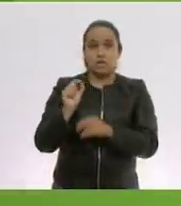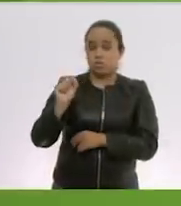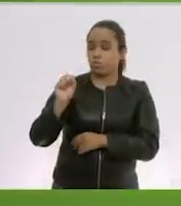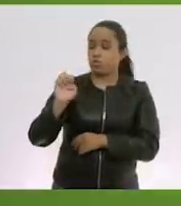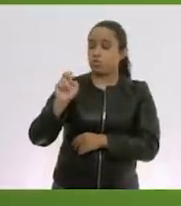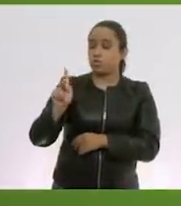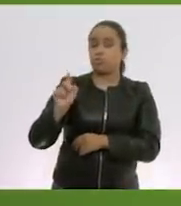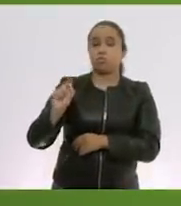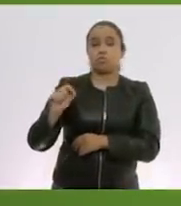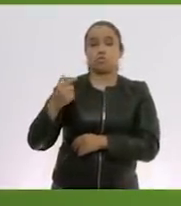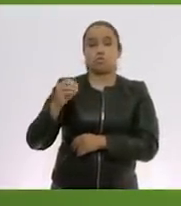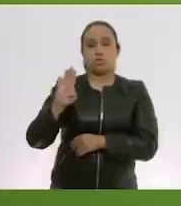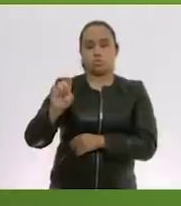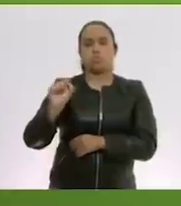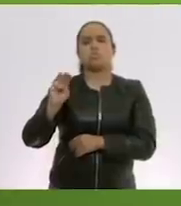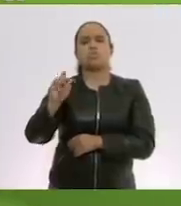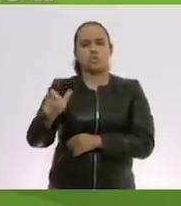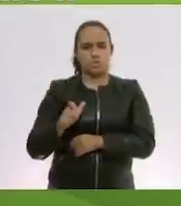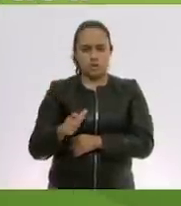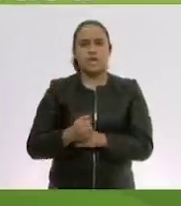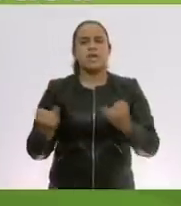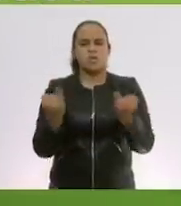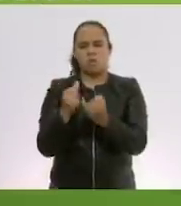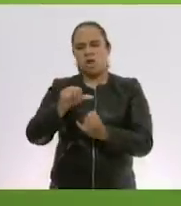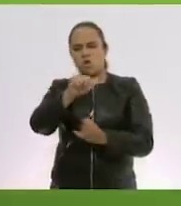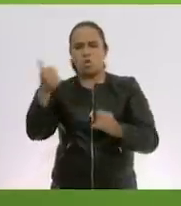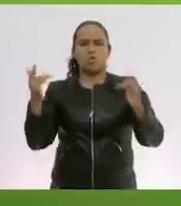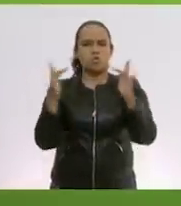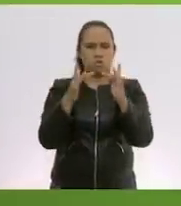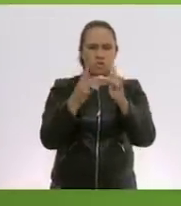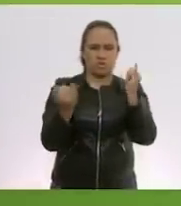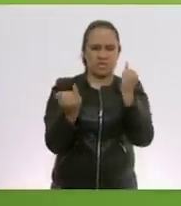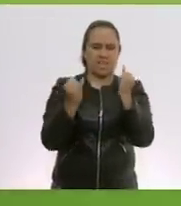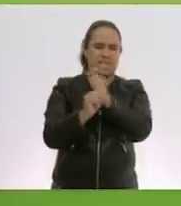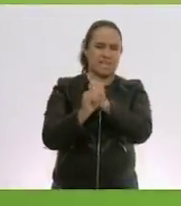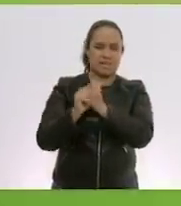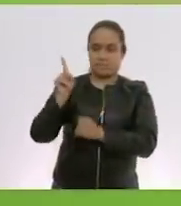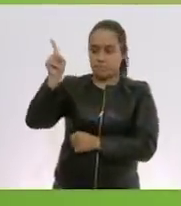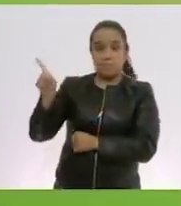aprendeencasa.sep.gob.mx y otras formas de contacto son página web